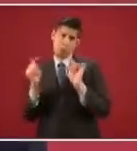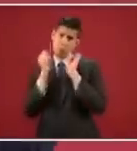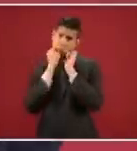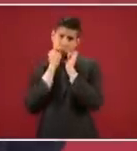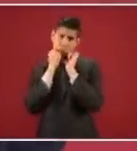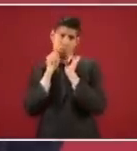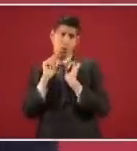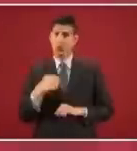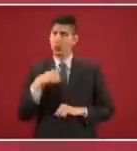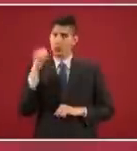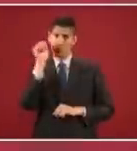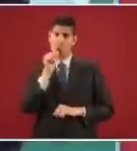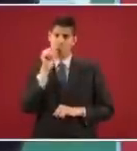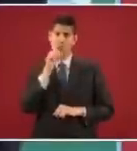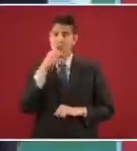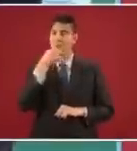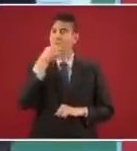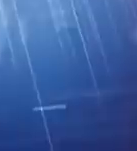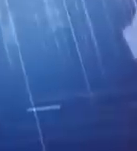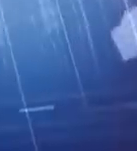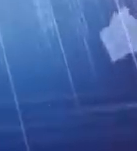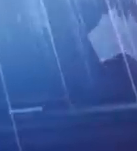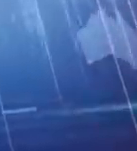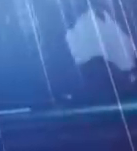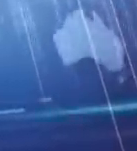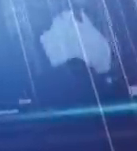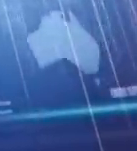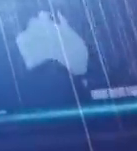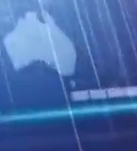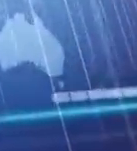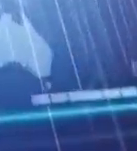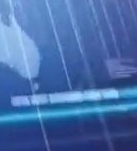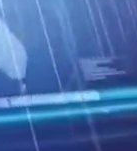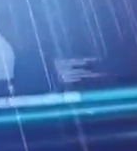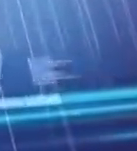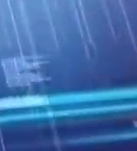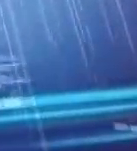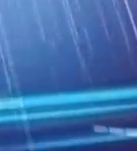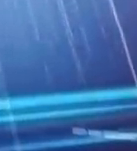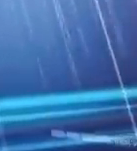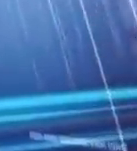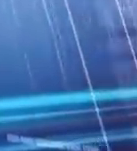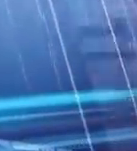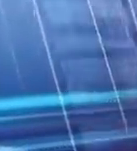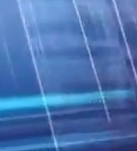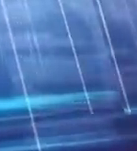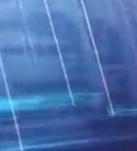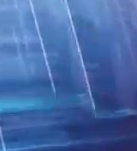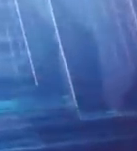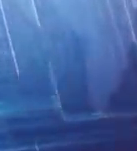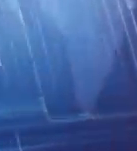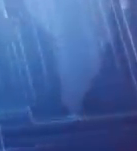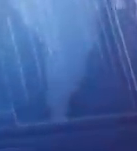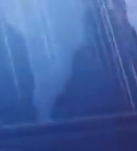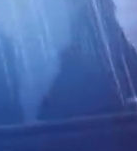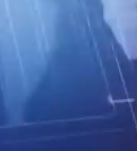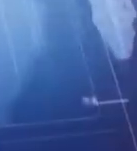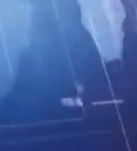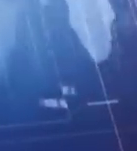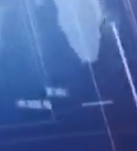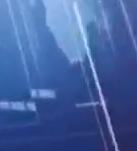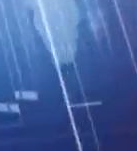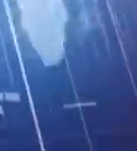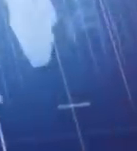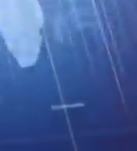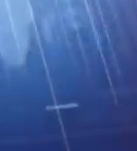Para otra hora, y no hacer coraje. Aún con la rifa, todavía hay propuestas para comprar el avión, señor presidente. Incluso ya hay un contrato